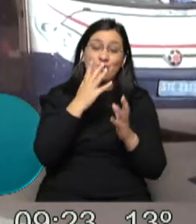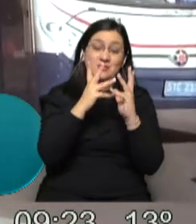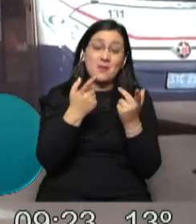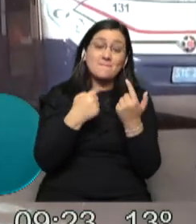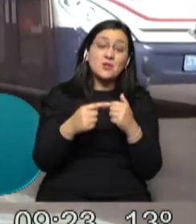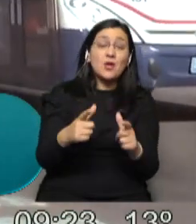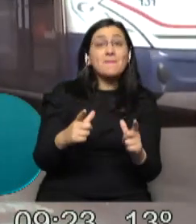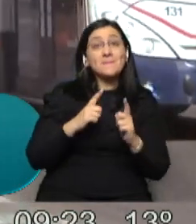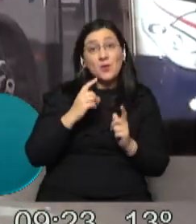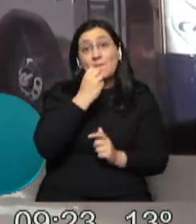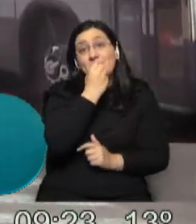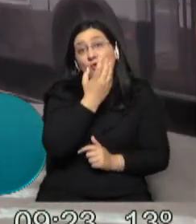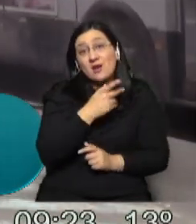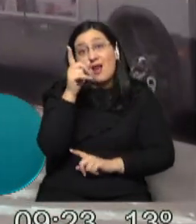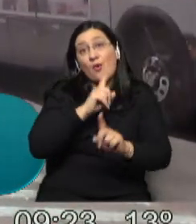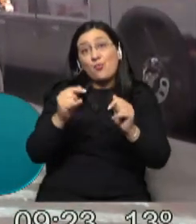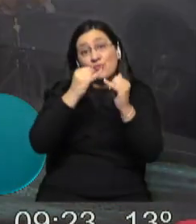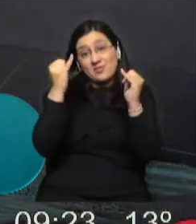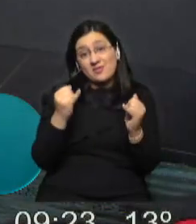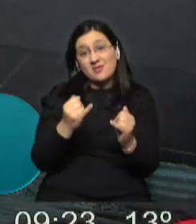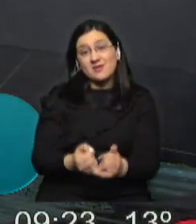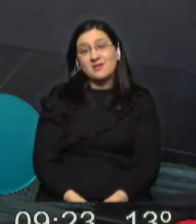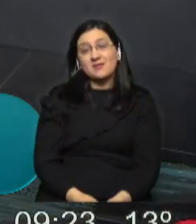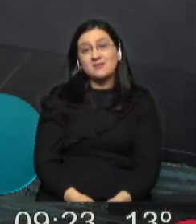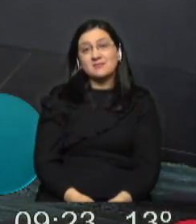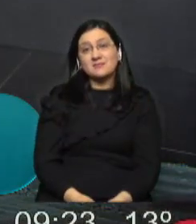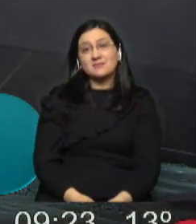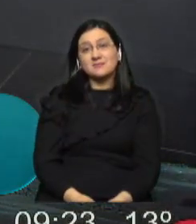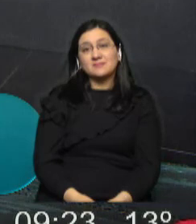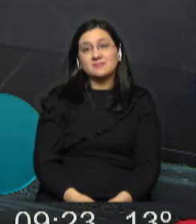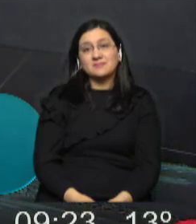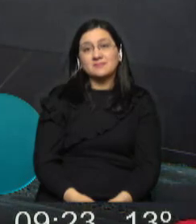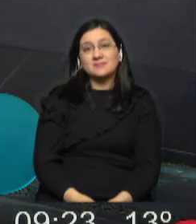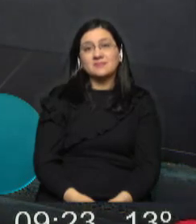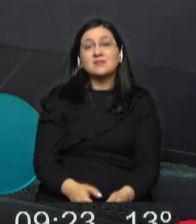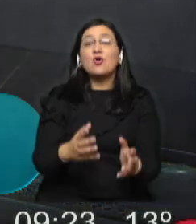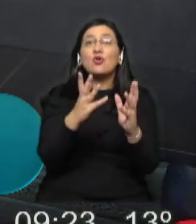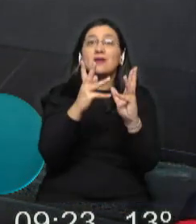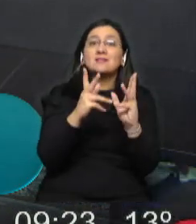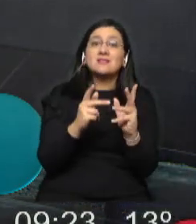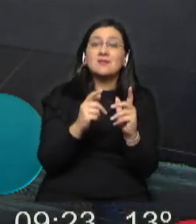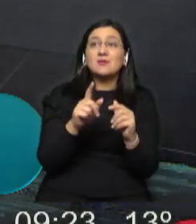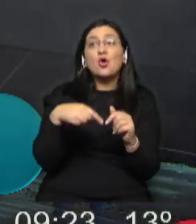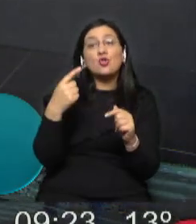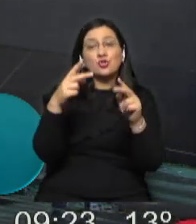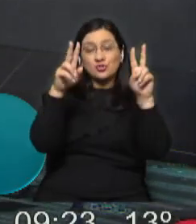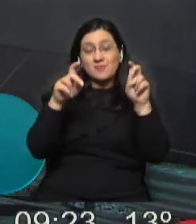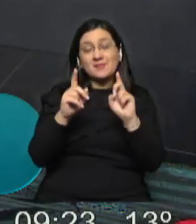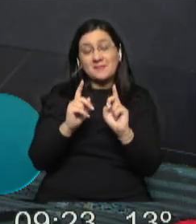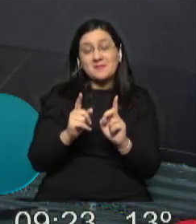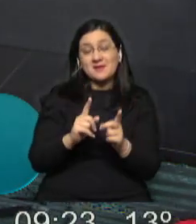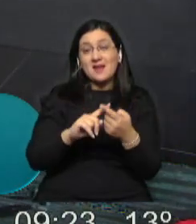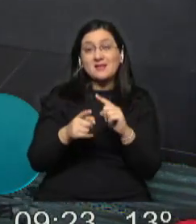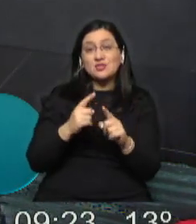espero mejorarlo, ¿no? Aunque espero crecer en ese sentido y, por supuesto, irme organizando en otras cuestiones que tienen que